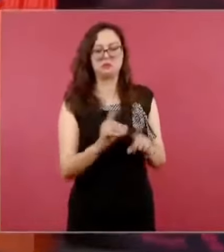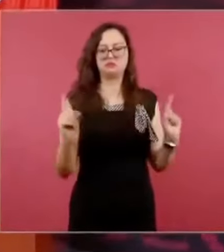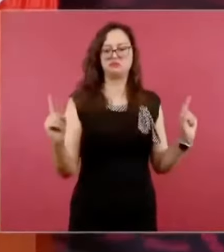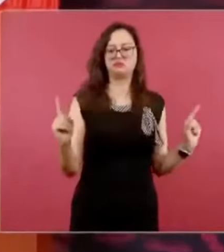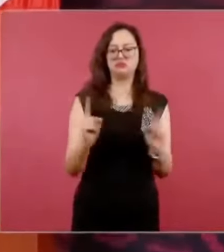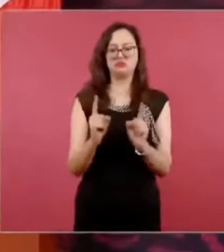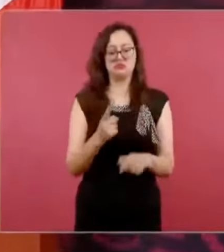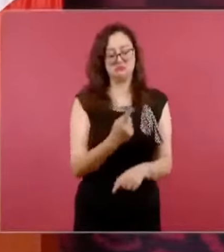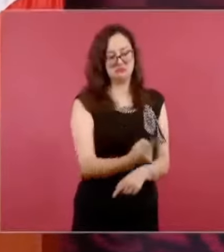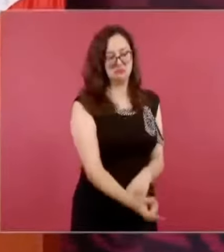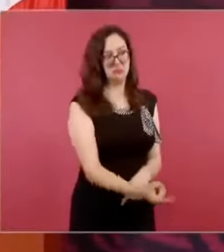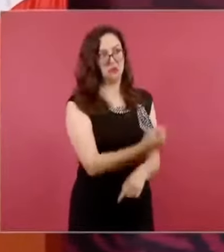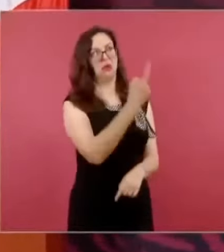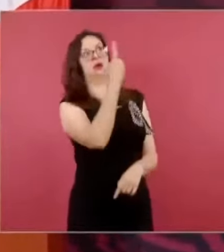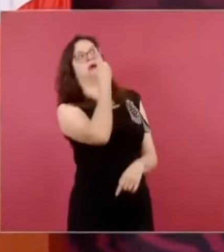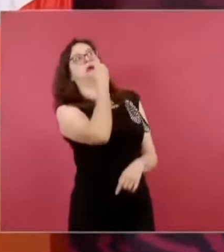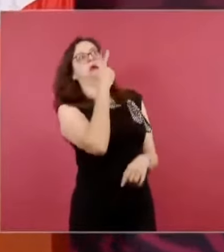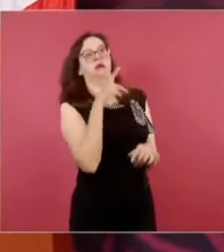apabullamiento, ¿no?